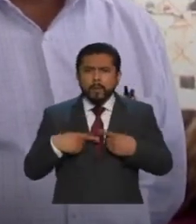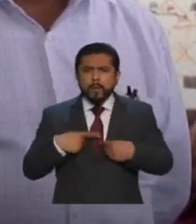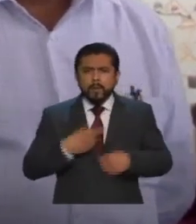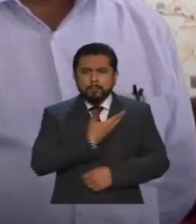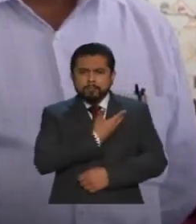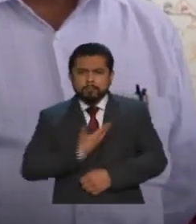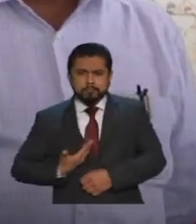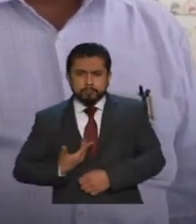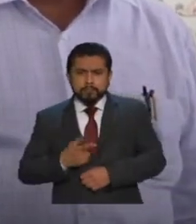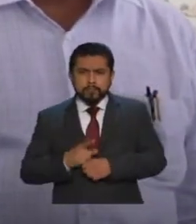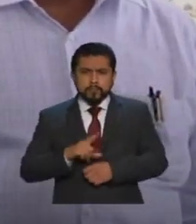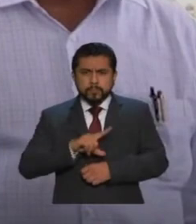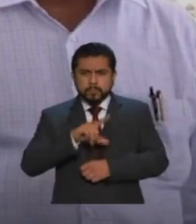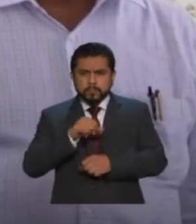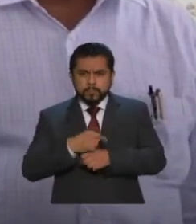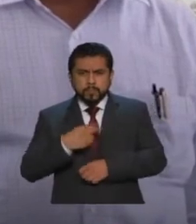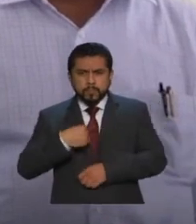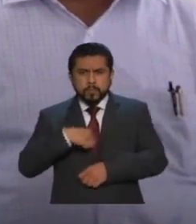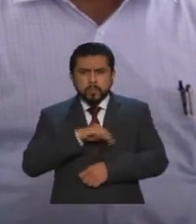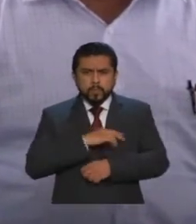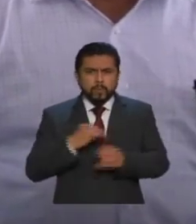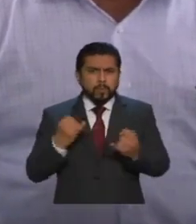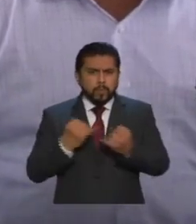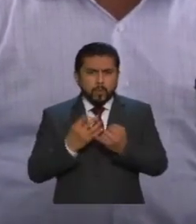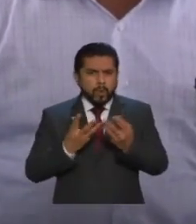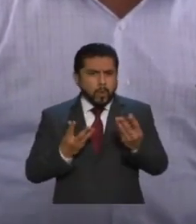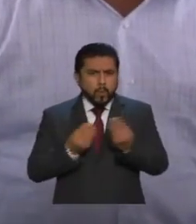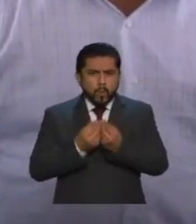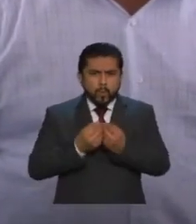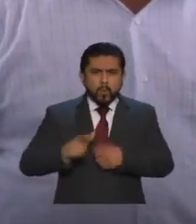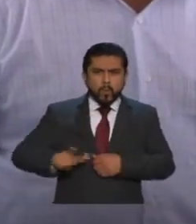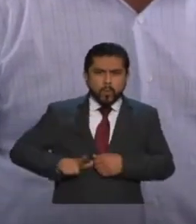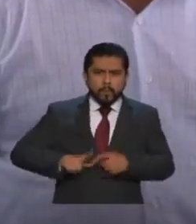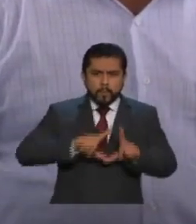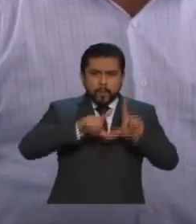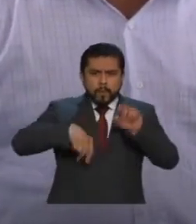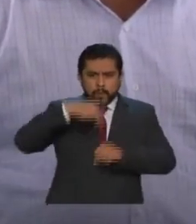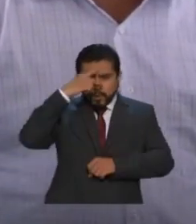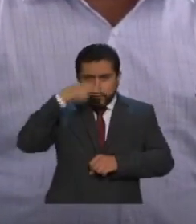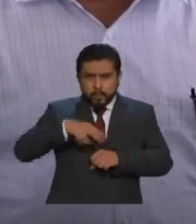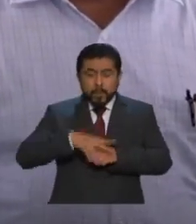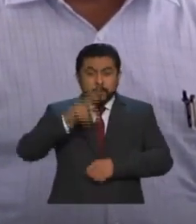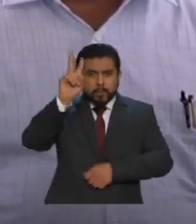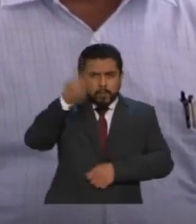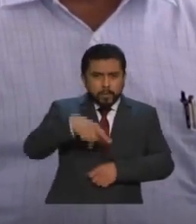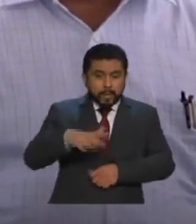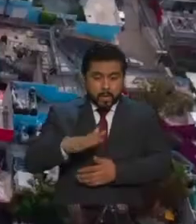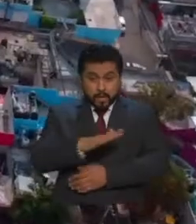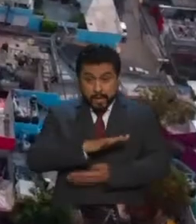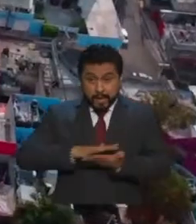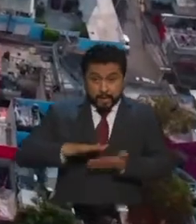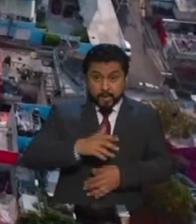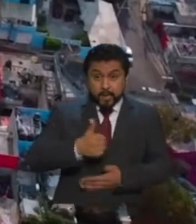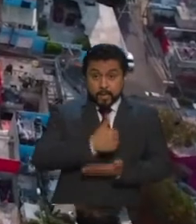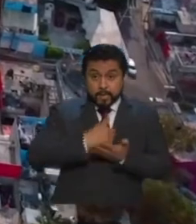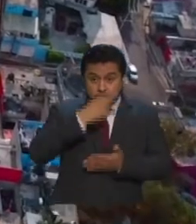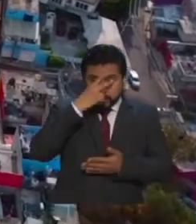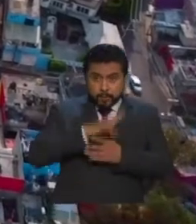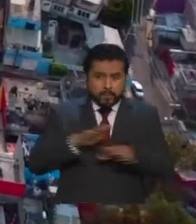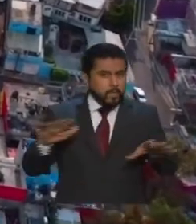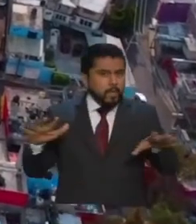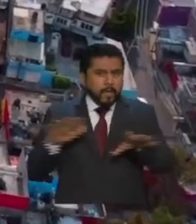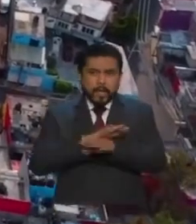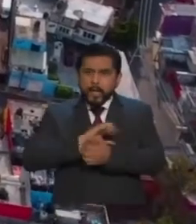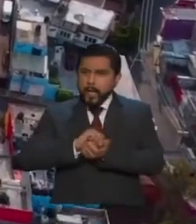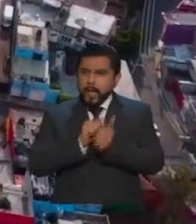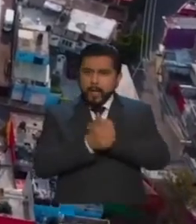a la presidencia de la República también, y las cosas van a empezar a cambiar en la ciudad, en el país y aquí en la alcaldía